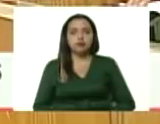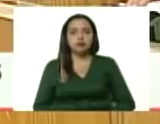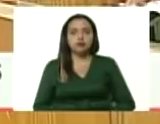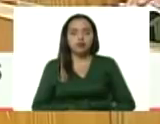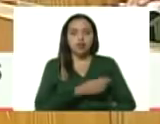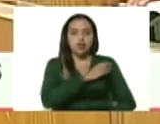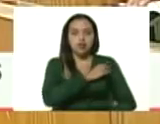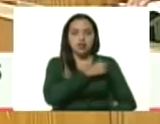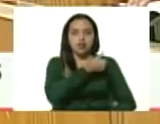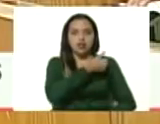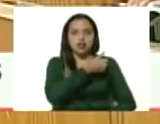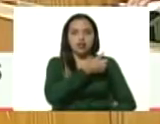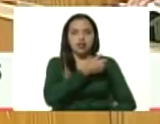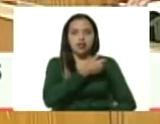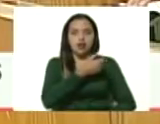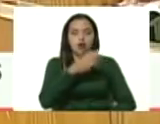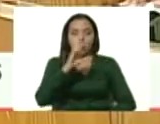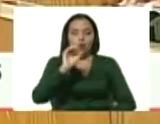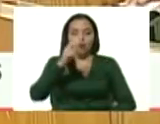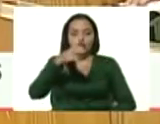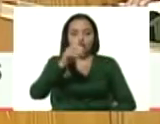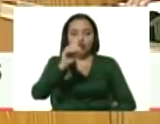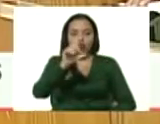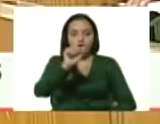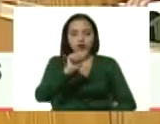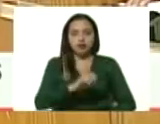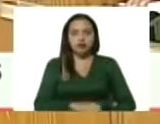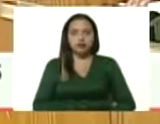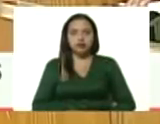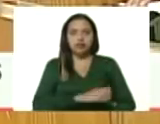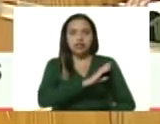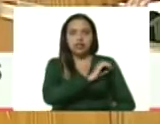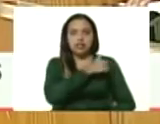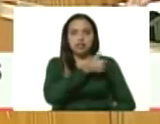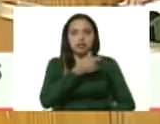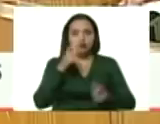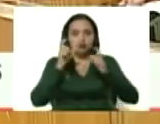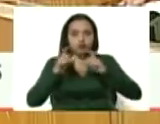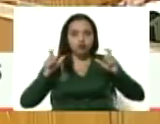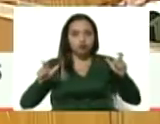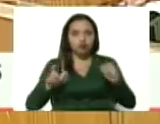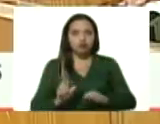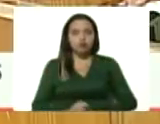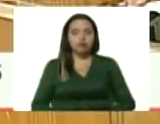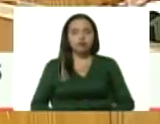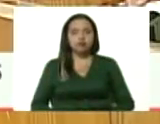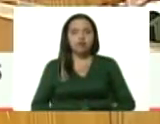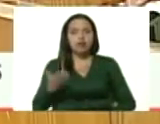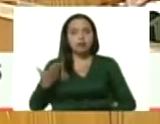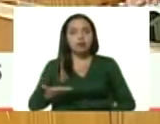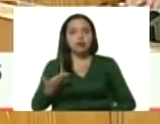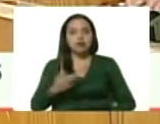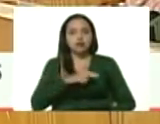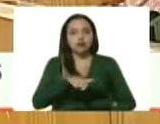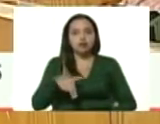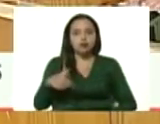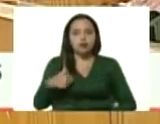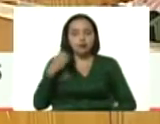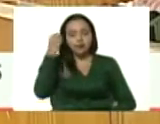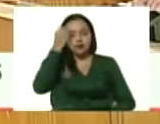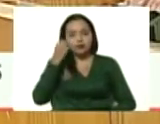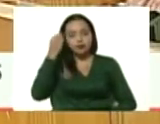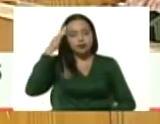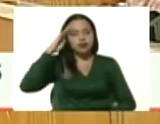División Álvaro Enrique Prieto Ochoa, director conjunto de doctrina. La doctrina tan importante. Nuestra doctrina